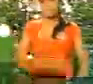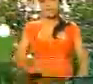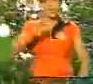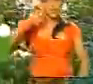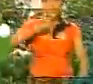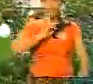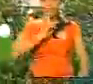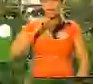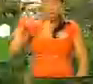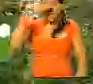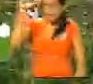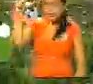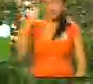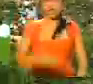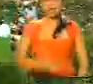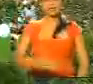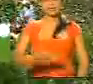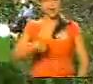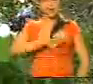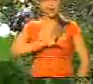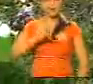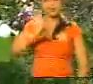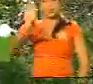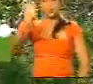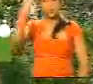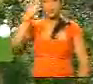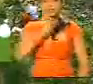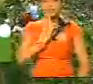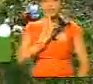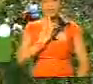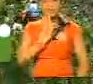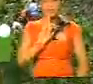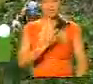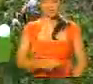Simón Bolívar, ese es el ejército de la patria bolivariana.